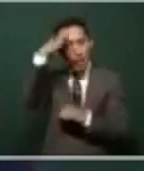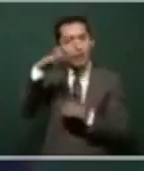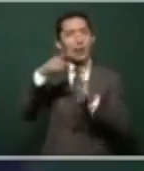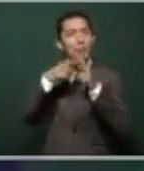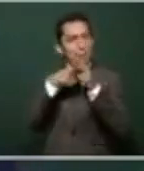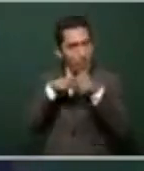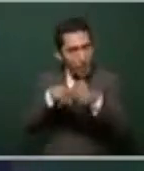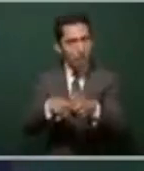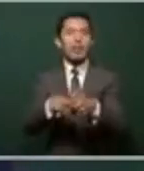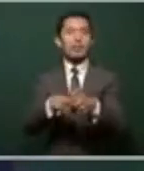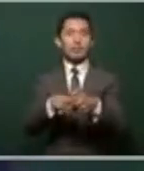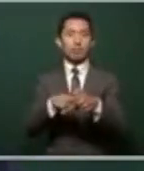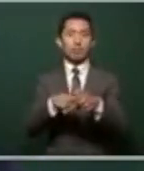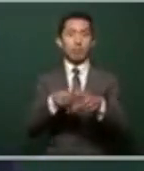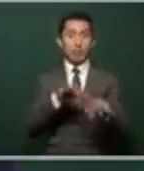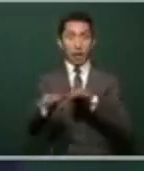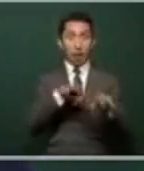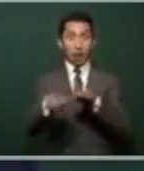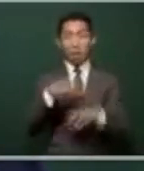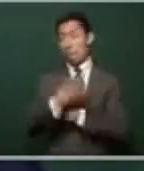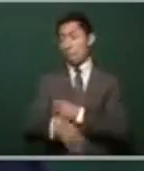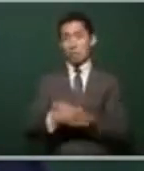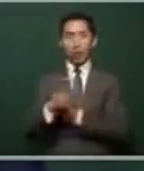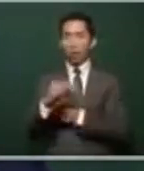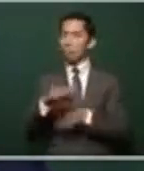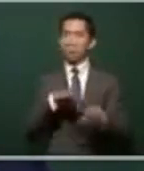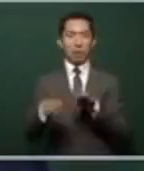empleo, no temporal, permanente.